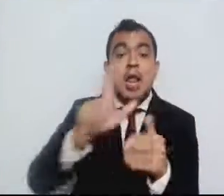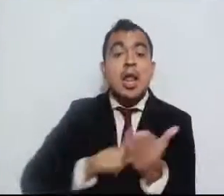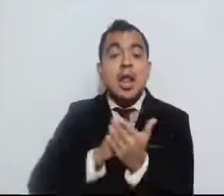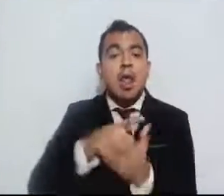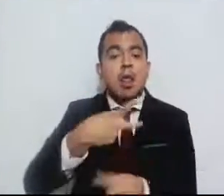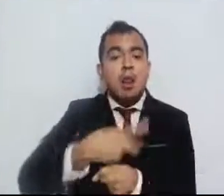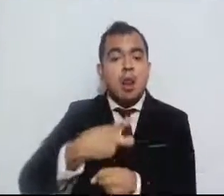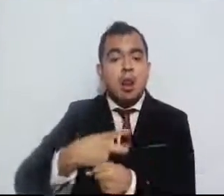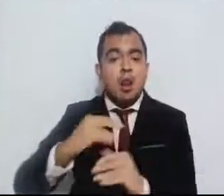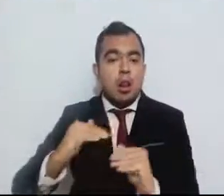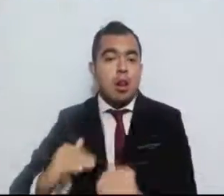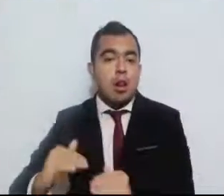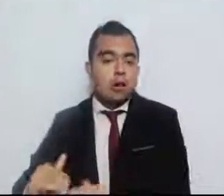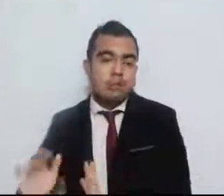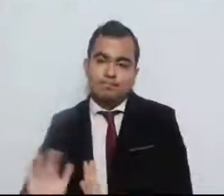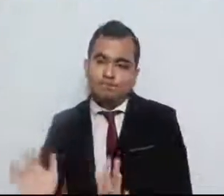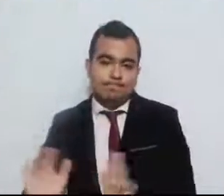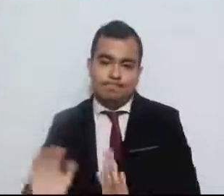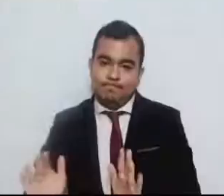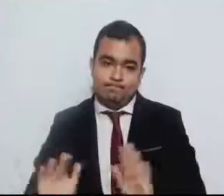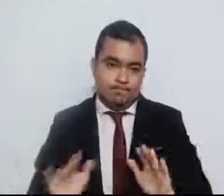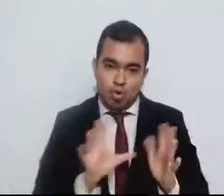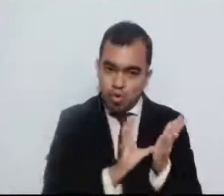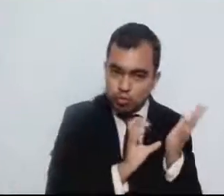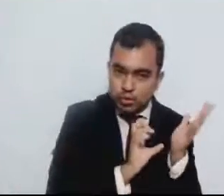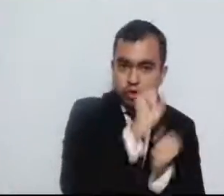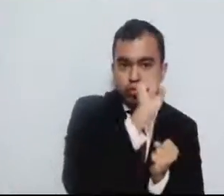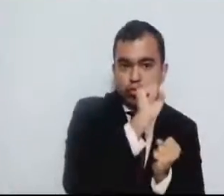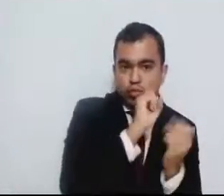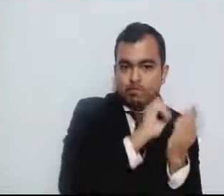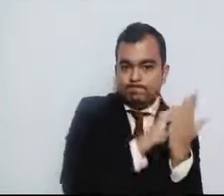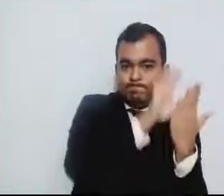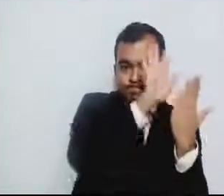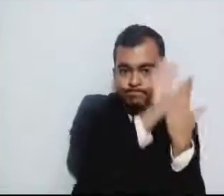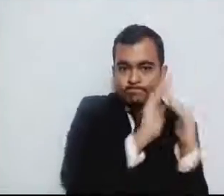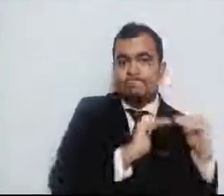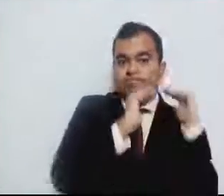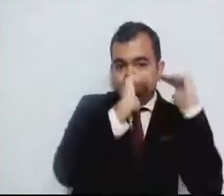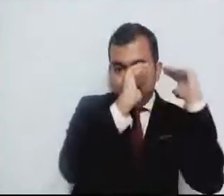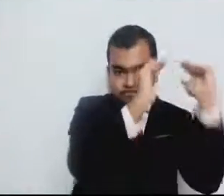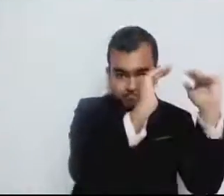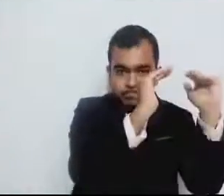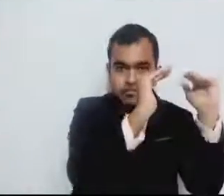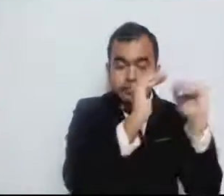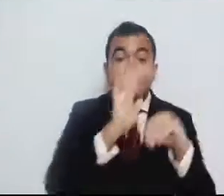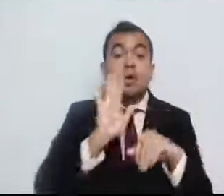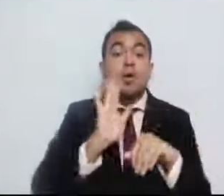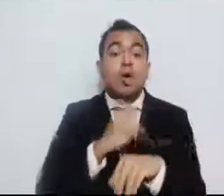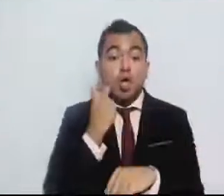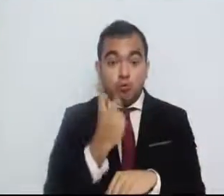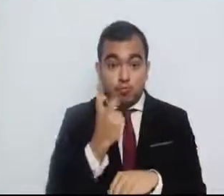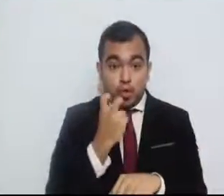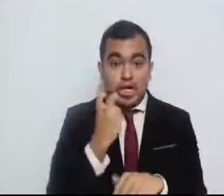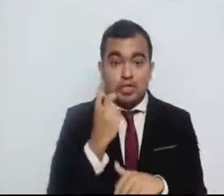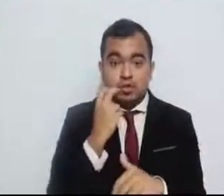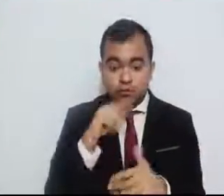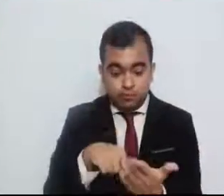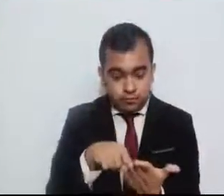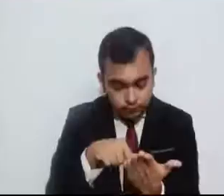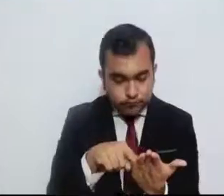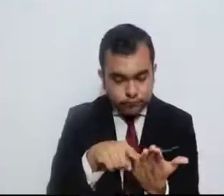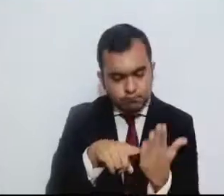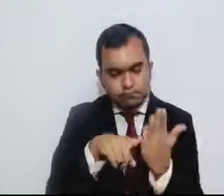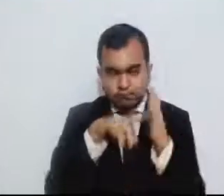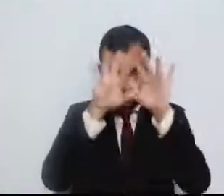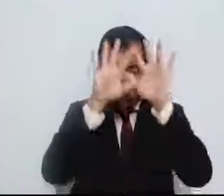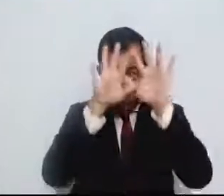tanto pediría que el escrito con el proyecto de decreto y con el argumento